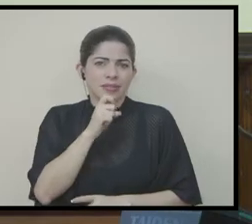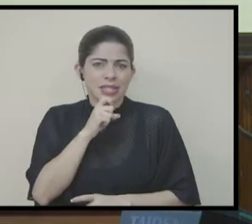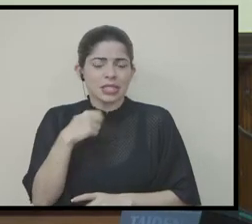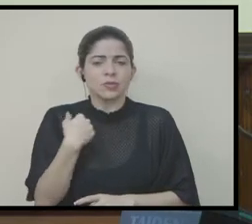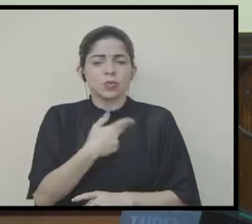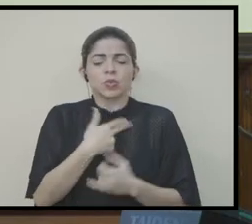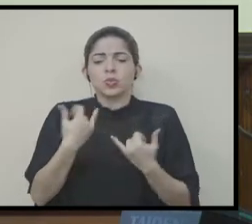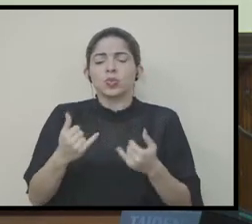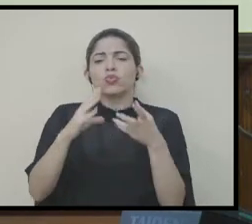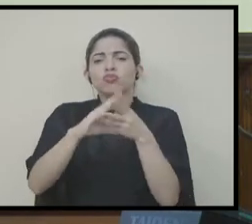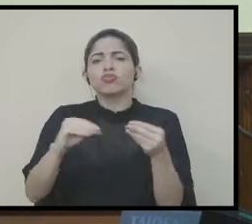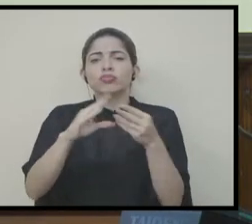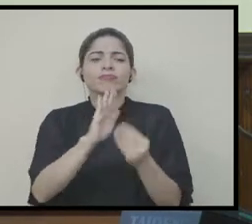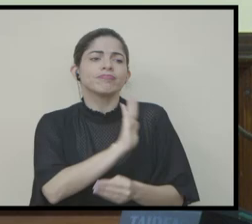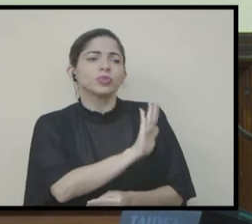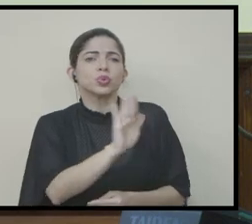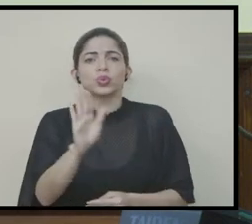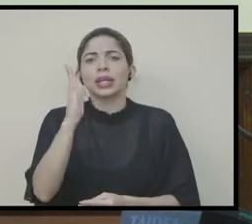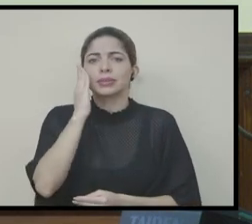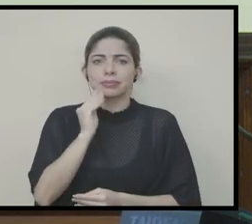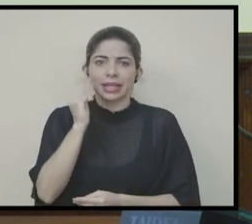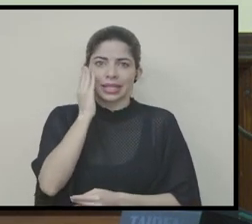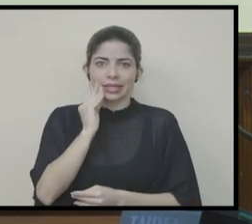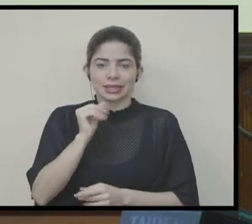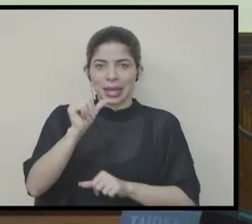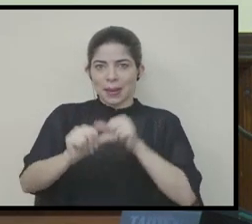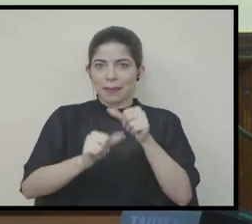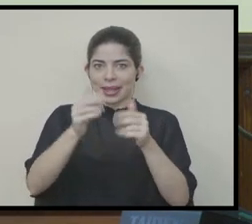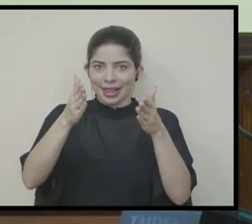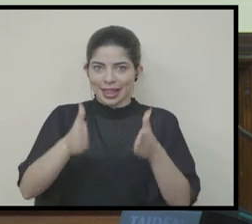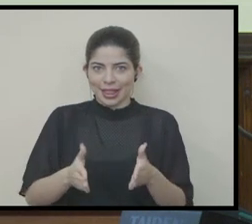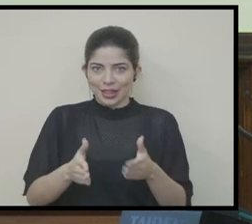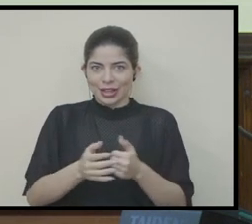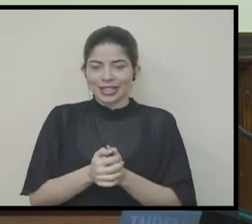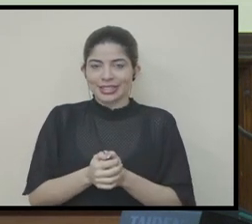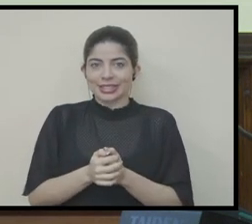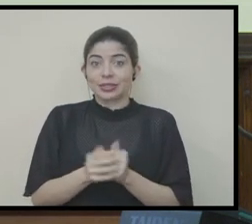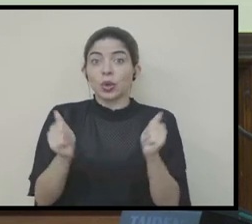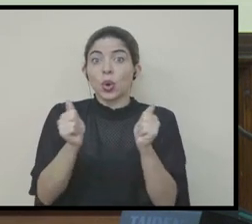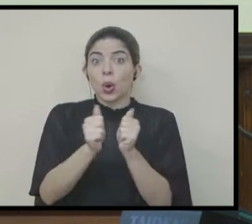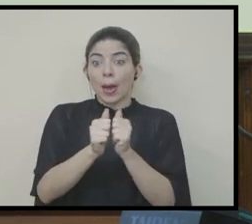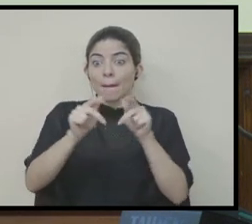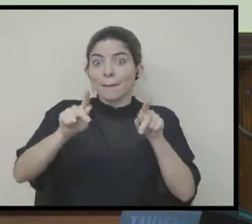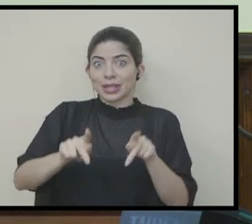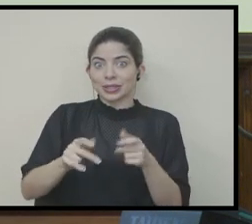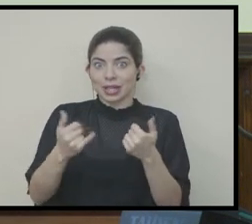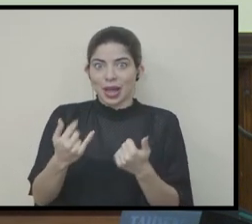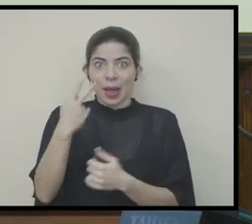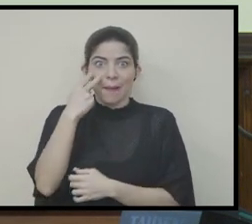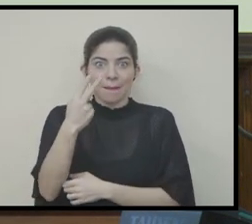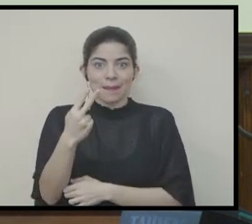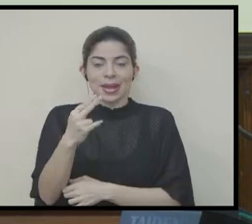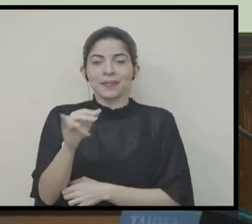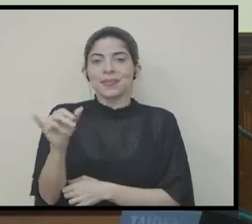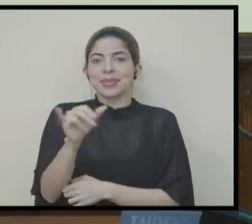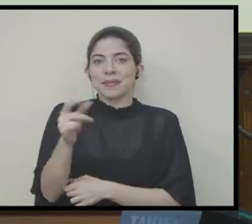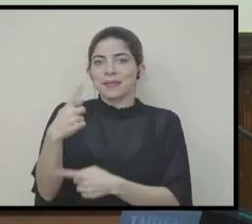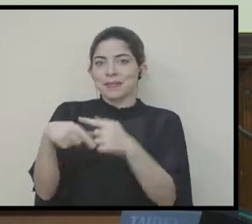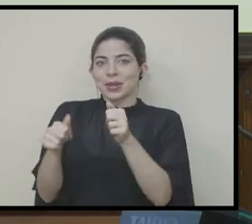vamos a compartir las experiencias de estos emprendedores y emprendedoras con las personas que nos ven. También para ello nos